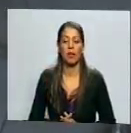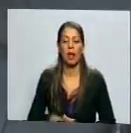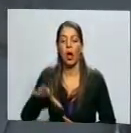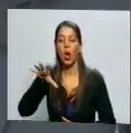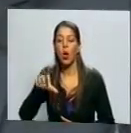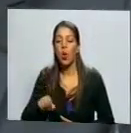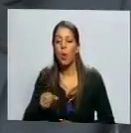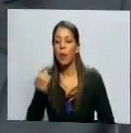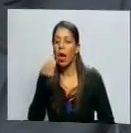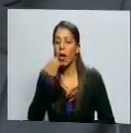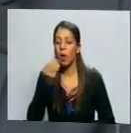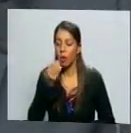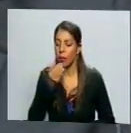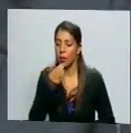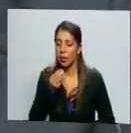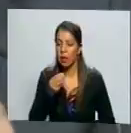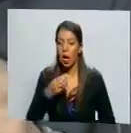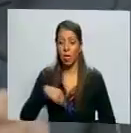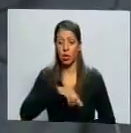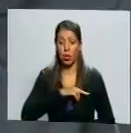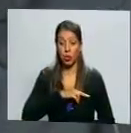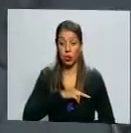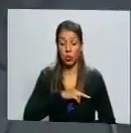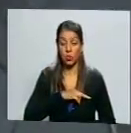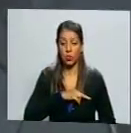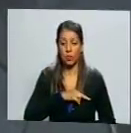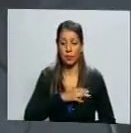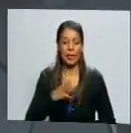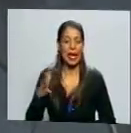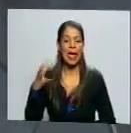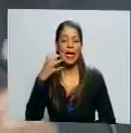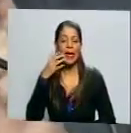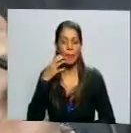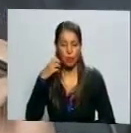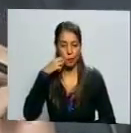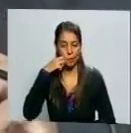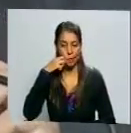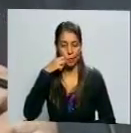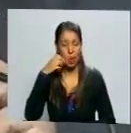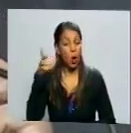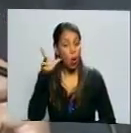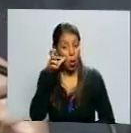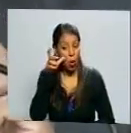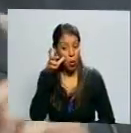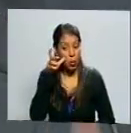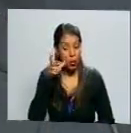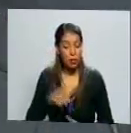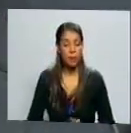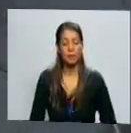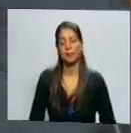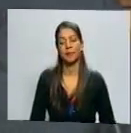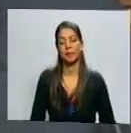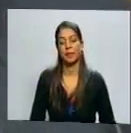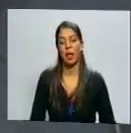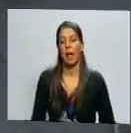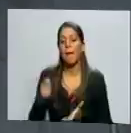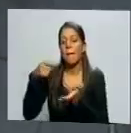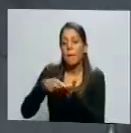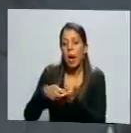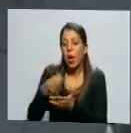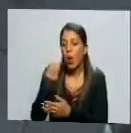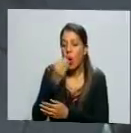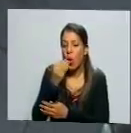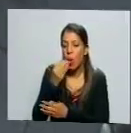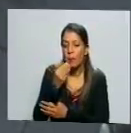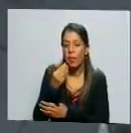de alimentos, nosotros tenemos un ejemplo palpable. Oigan esto, para el pago de alimentos